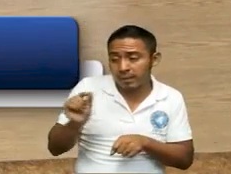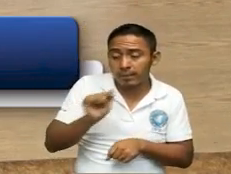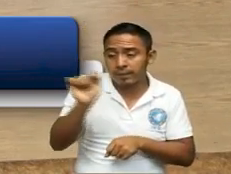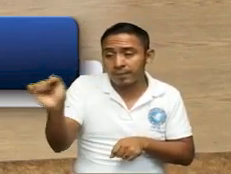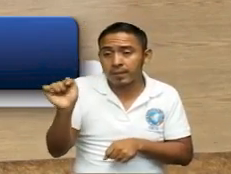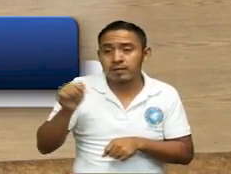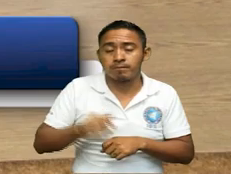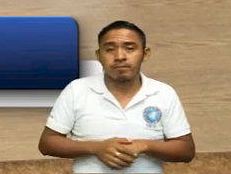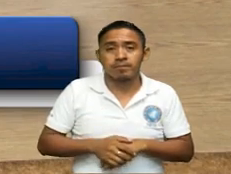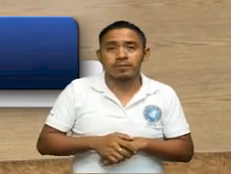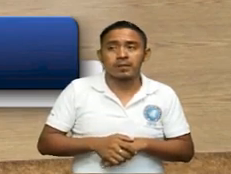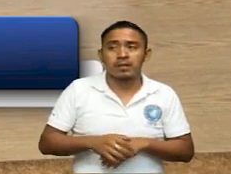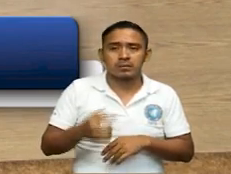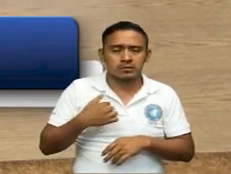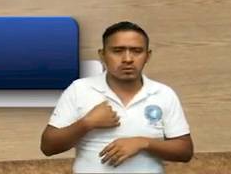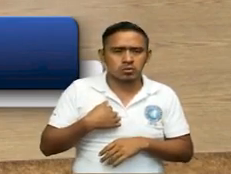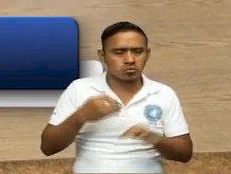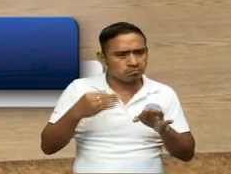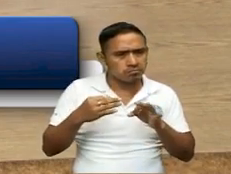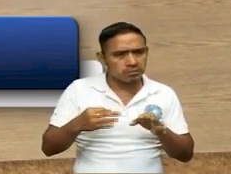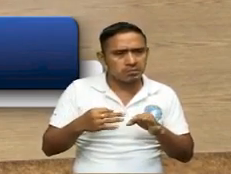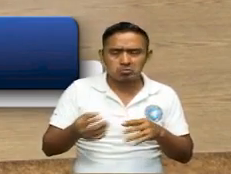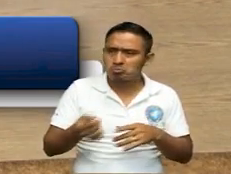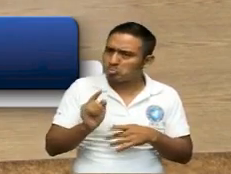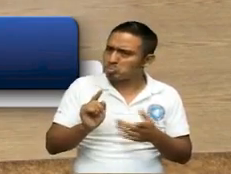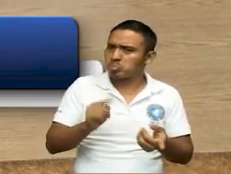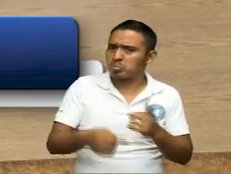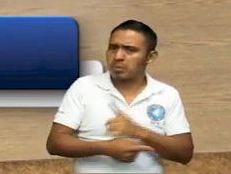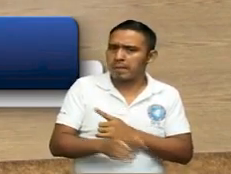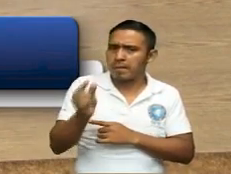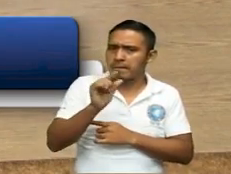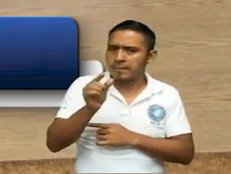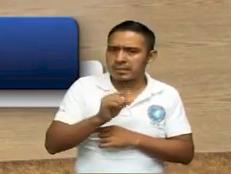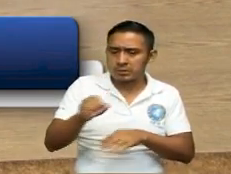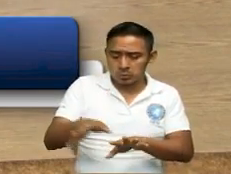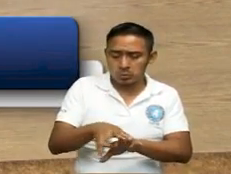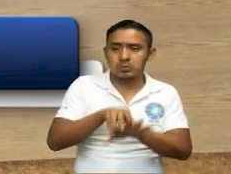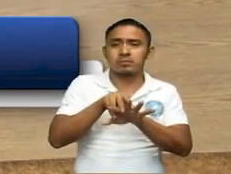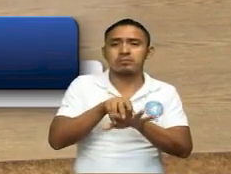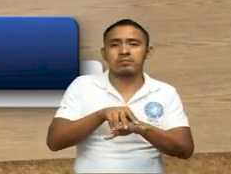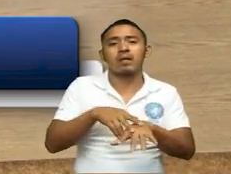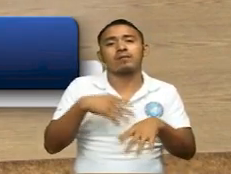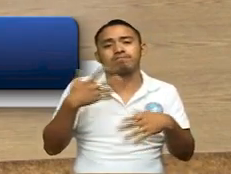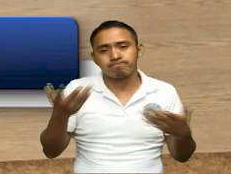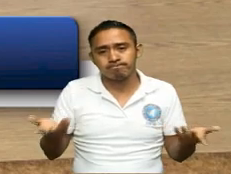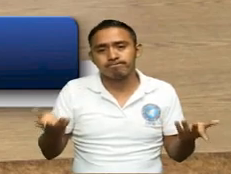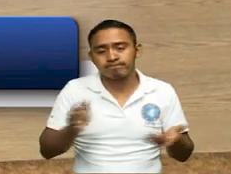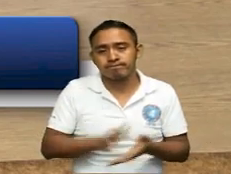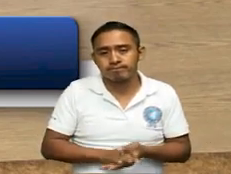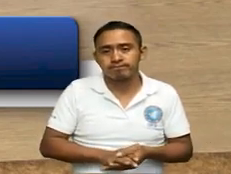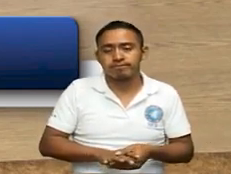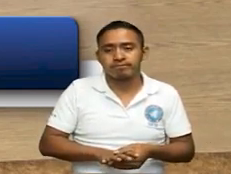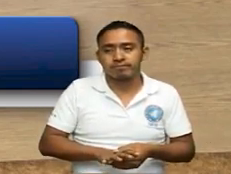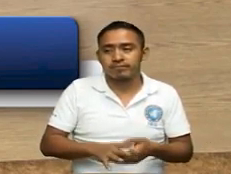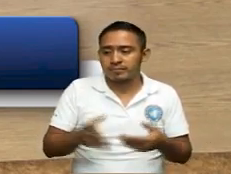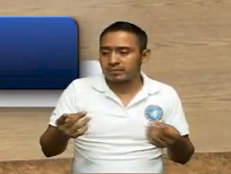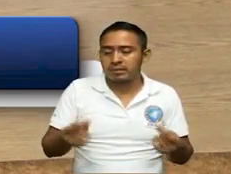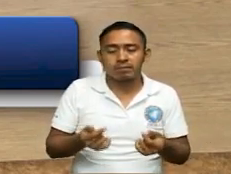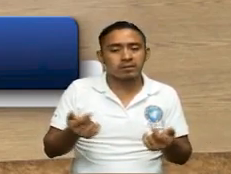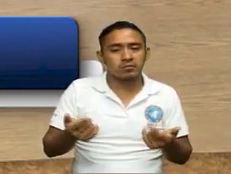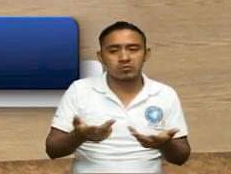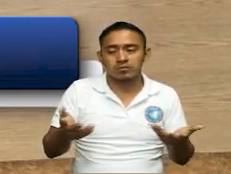vienen pacientes y dicen, fíjese que yo no andaba bien y se me pusieron los zapatos y después el día siguiente amanecí con hongo. Y sí, tienen razón, pues también funciona así, se pasan a través